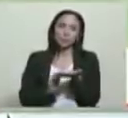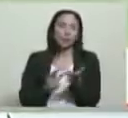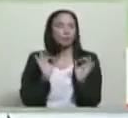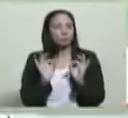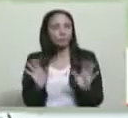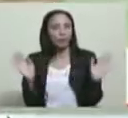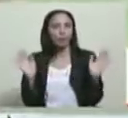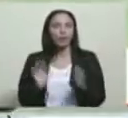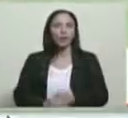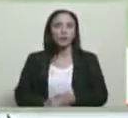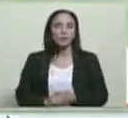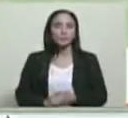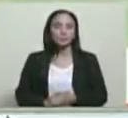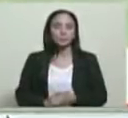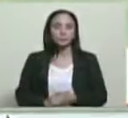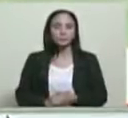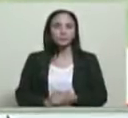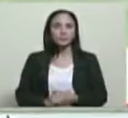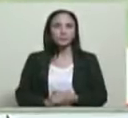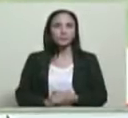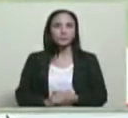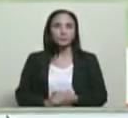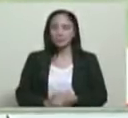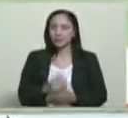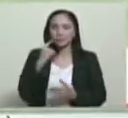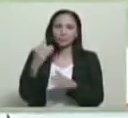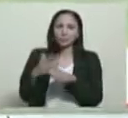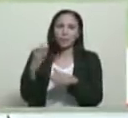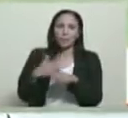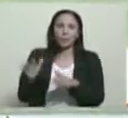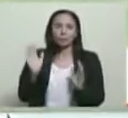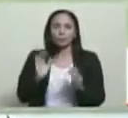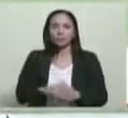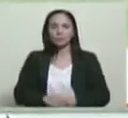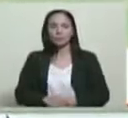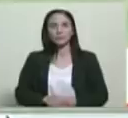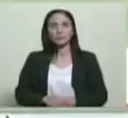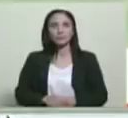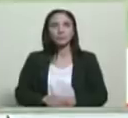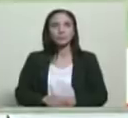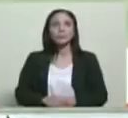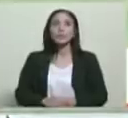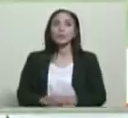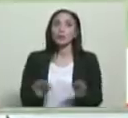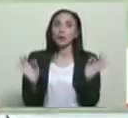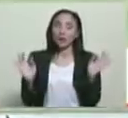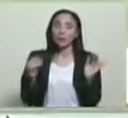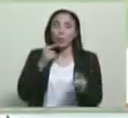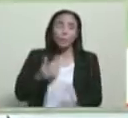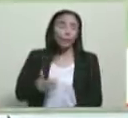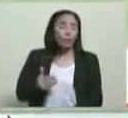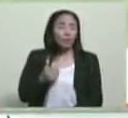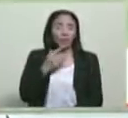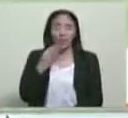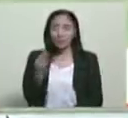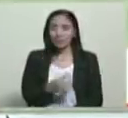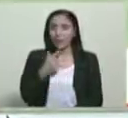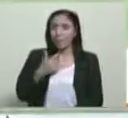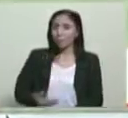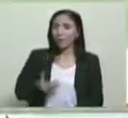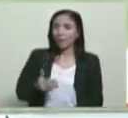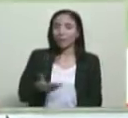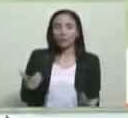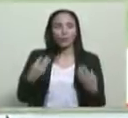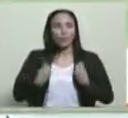pa, pa, no cao, listo. No me importa. Pero lo que sí me importa de verdad es